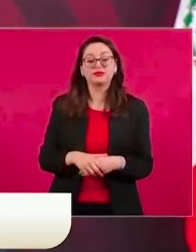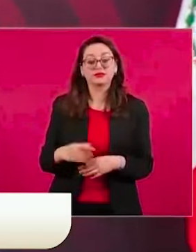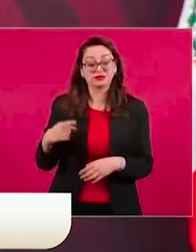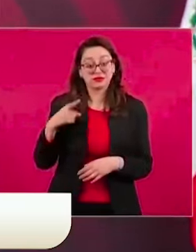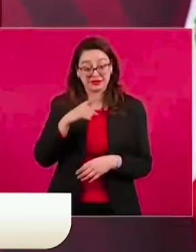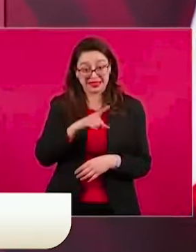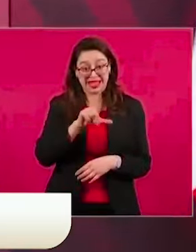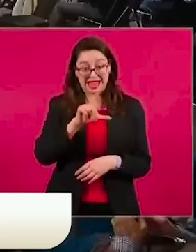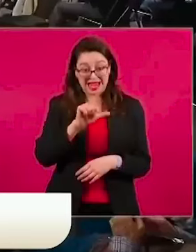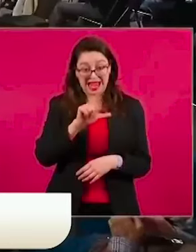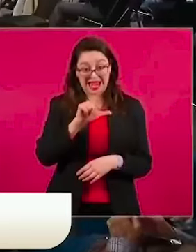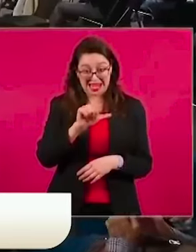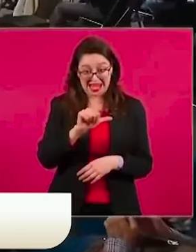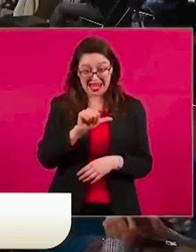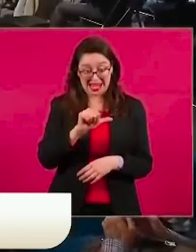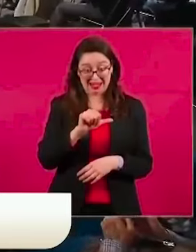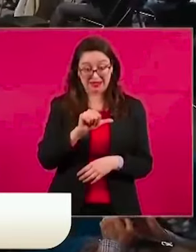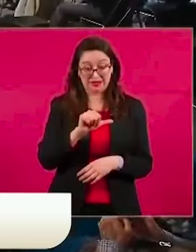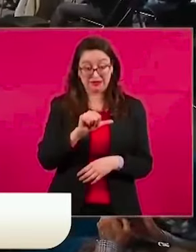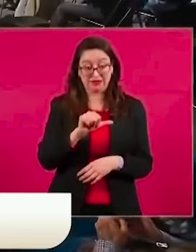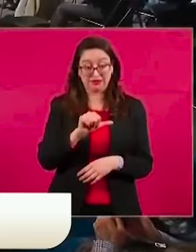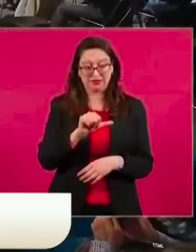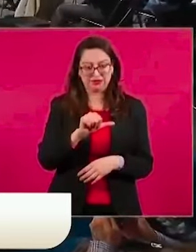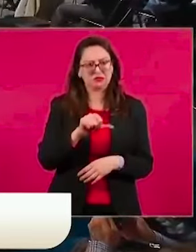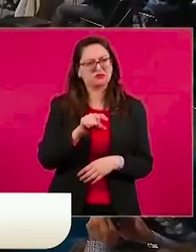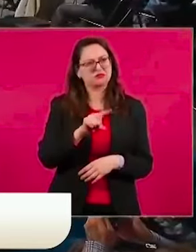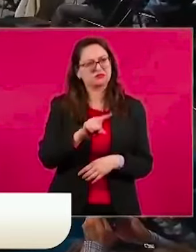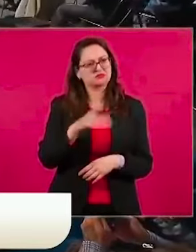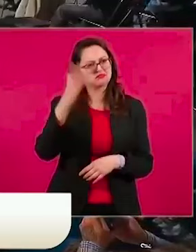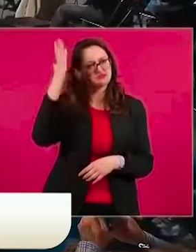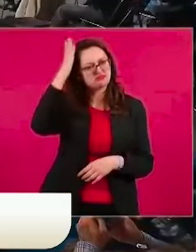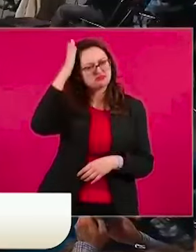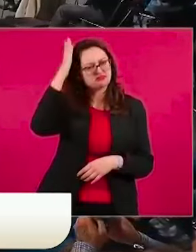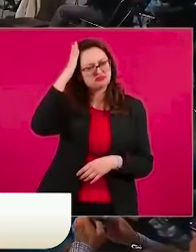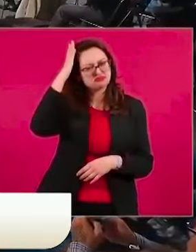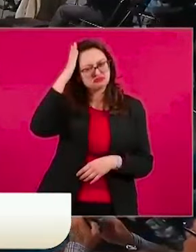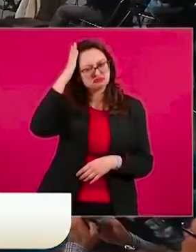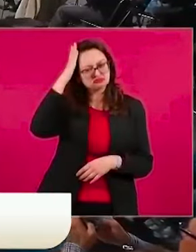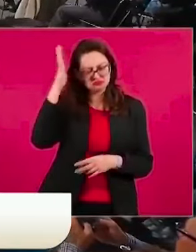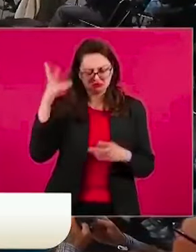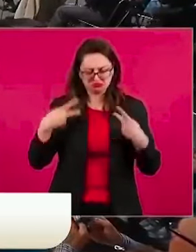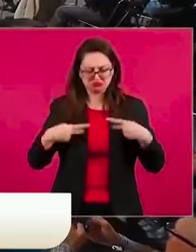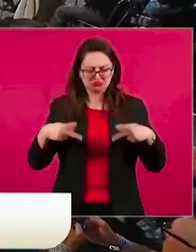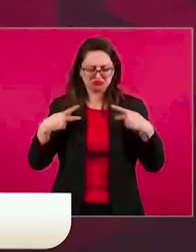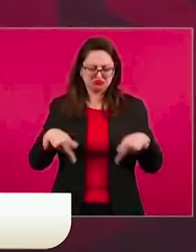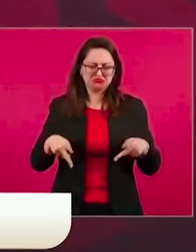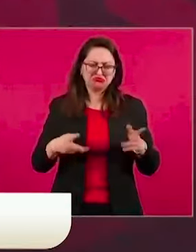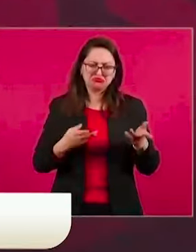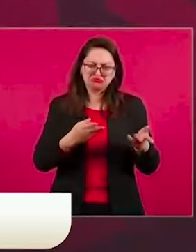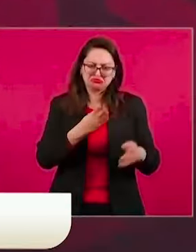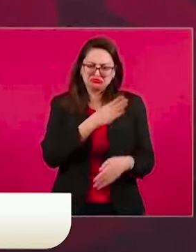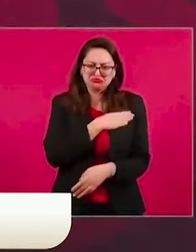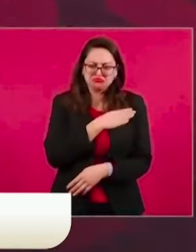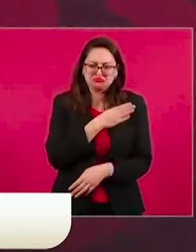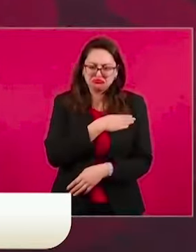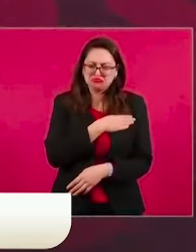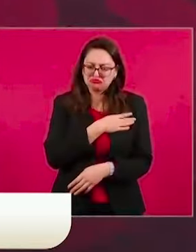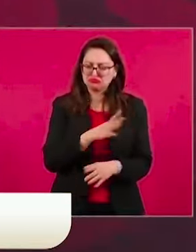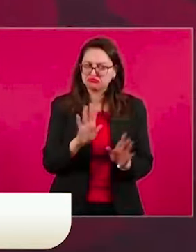Lala por cierto como persona una gente buena